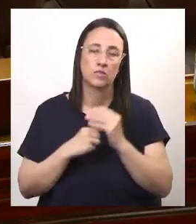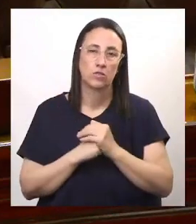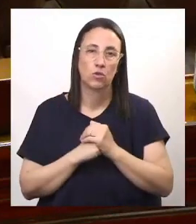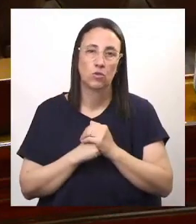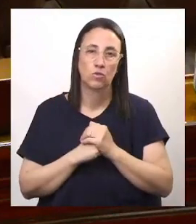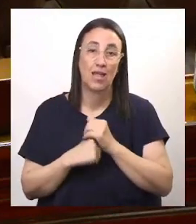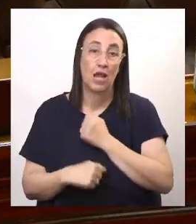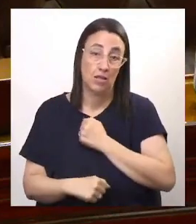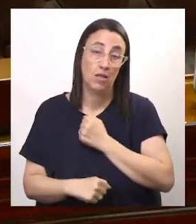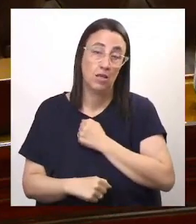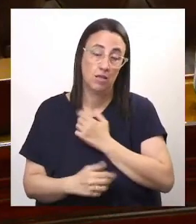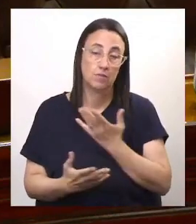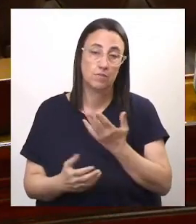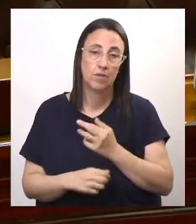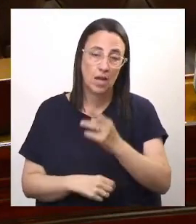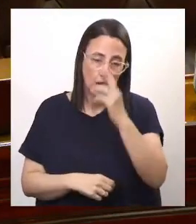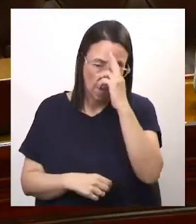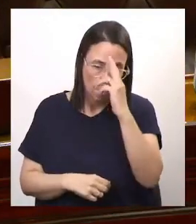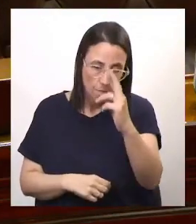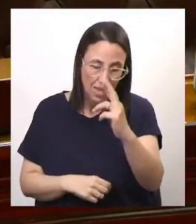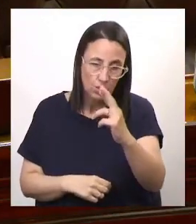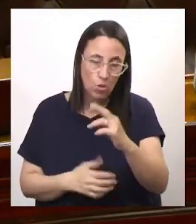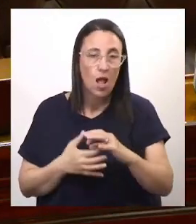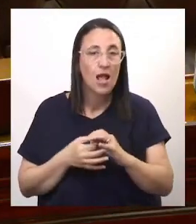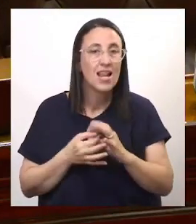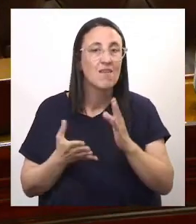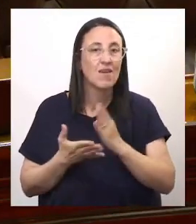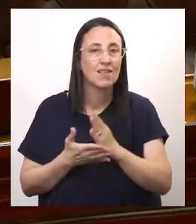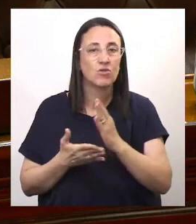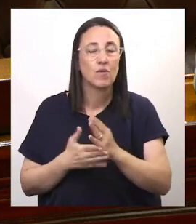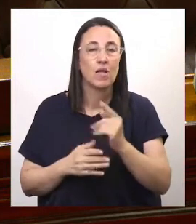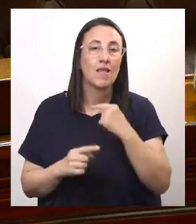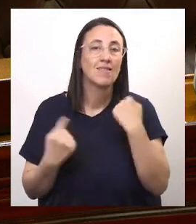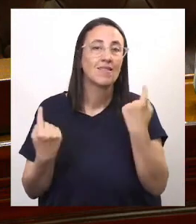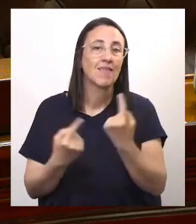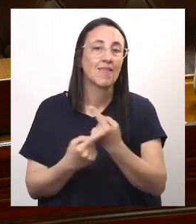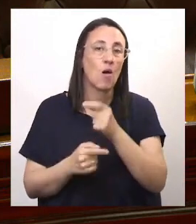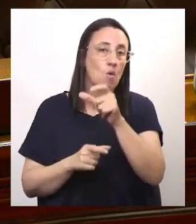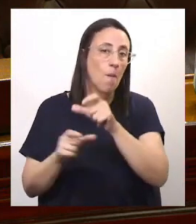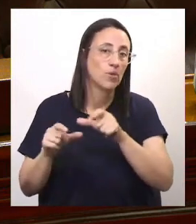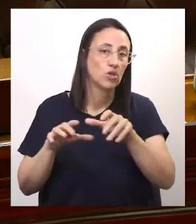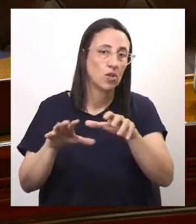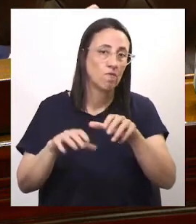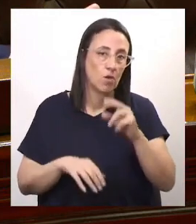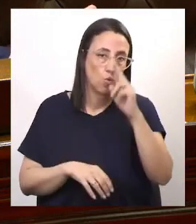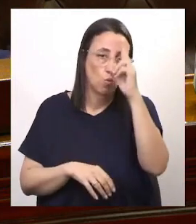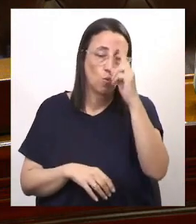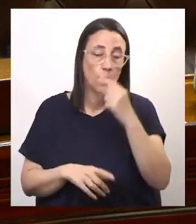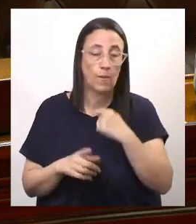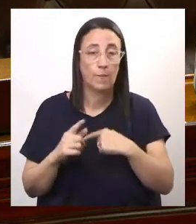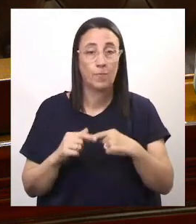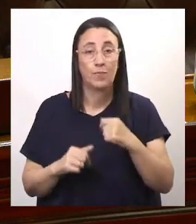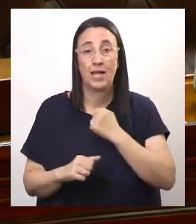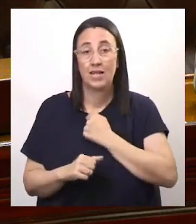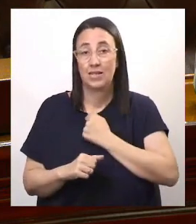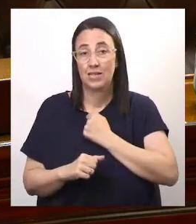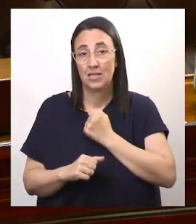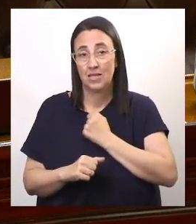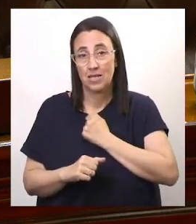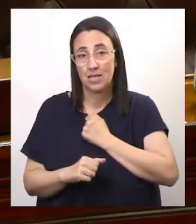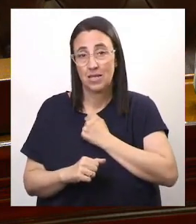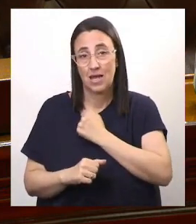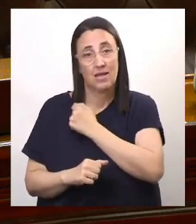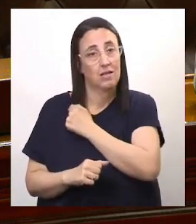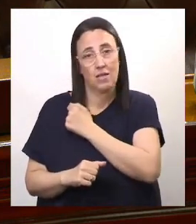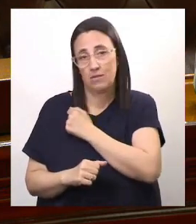prócer, el respeto a la soberanía particular de los pueblos. Y Artigas